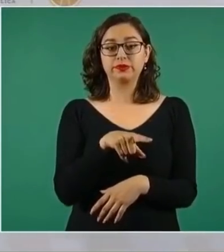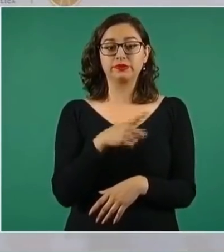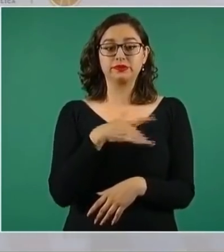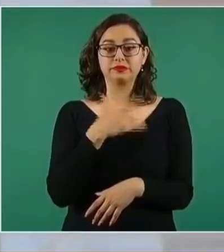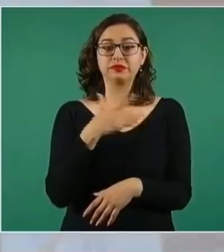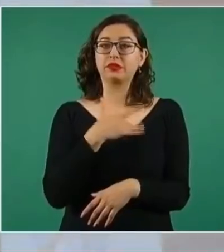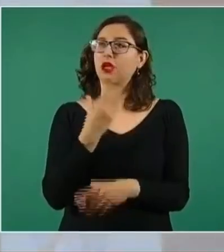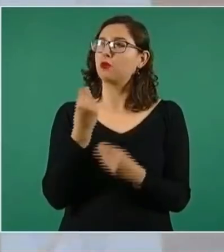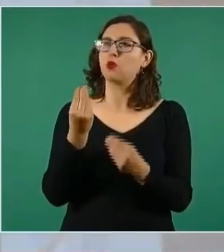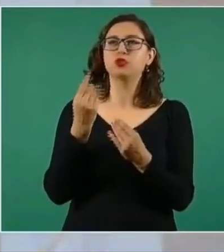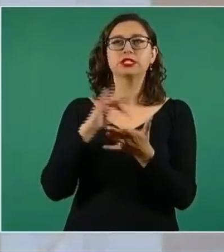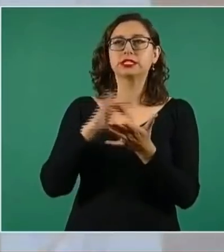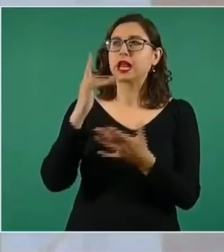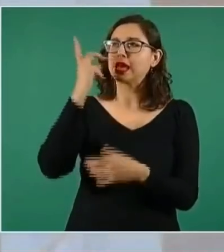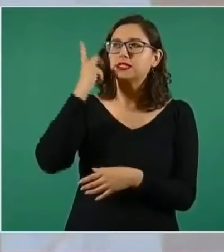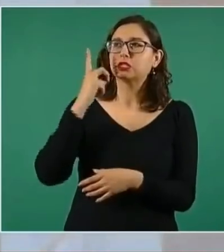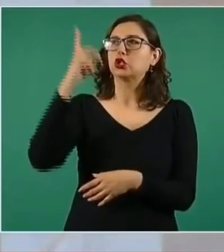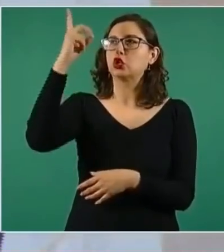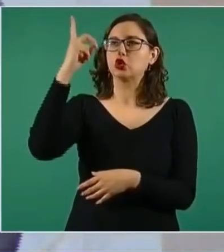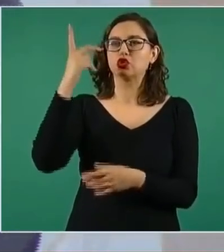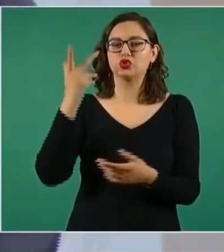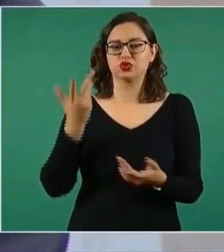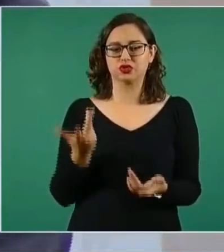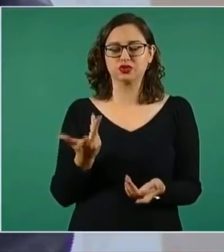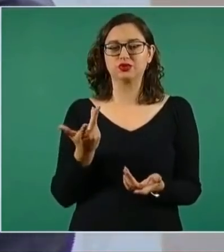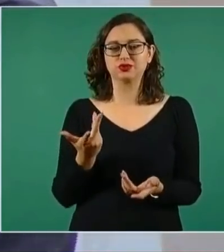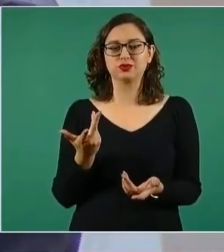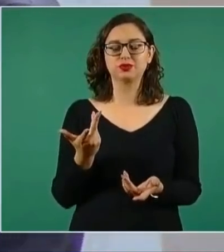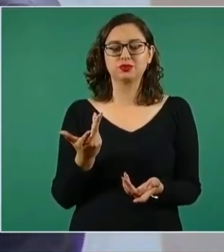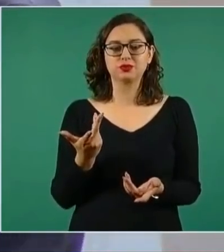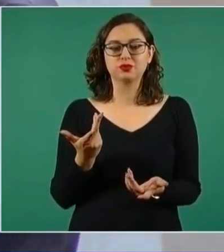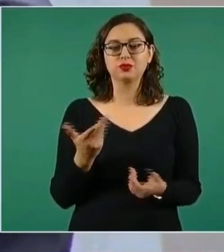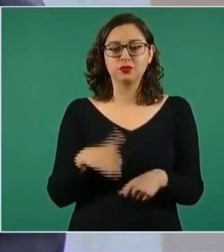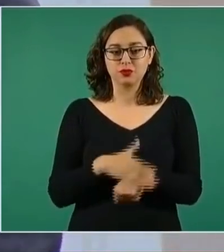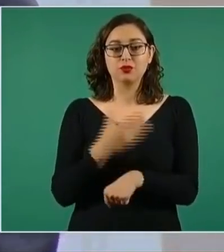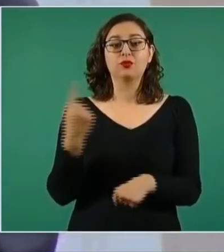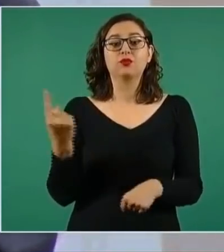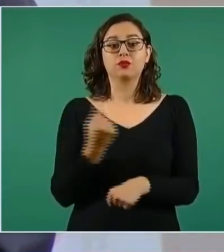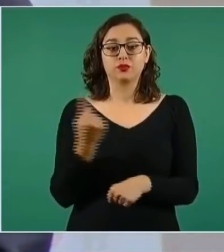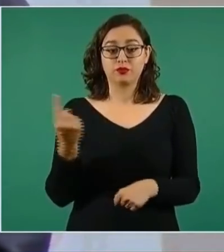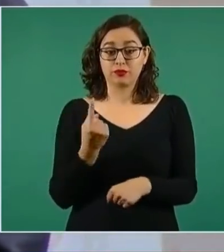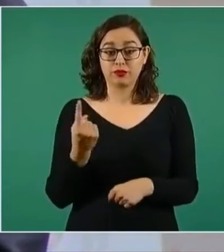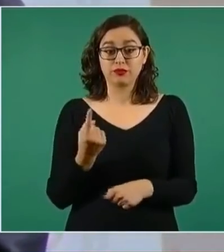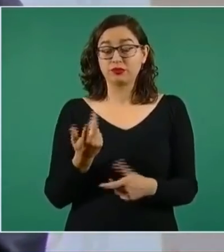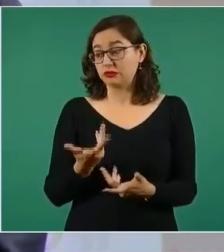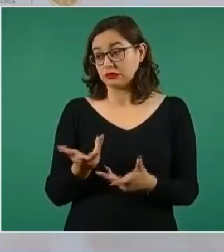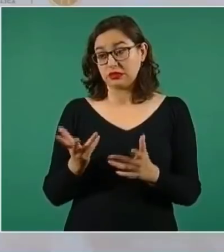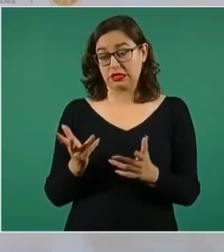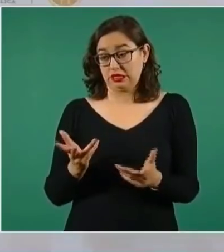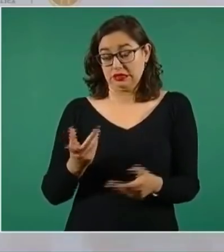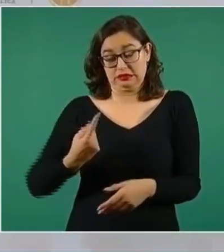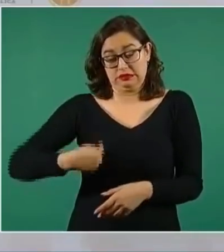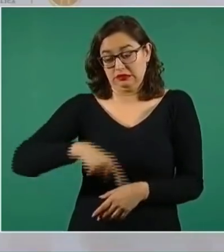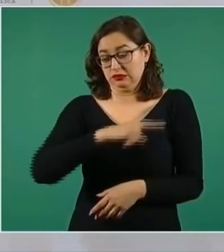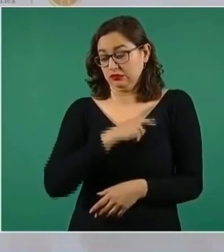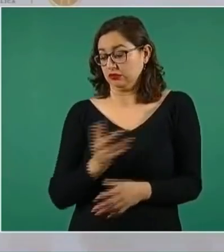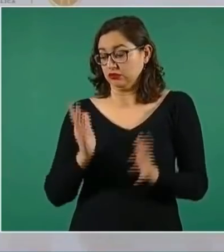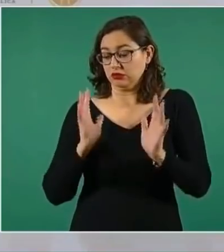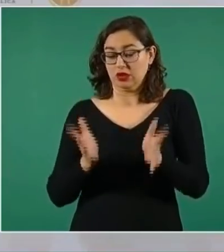gracias a Dios porque, estando los cristianos harto fatigados de la